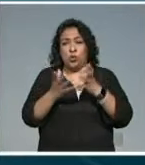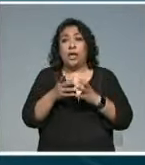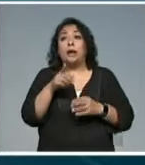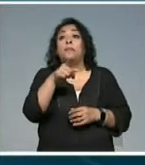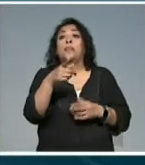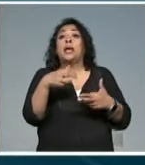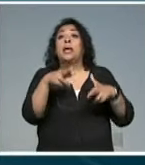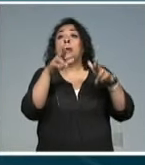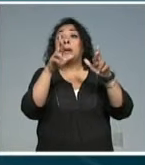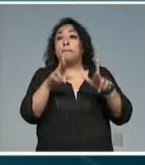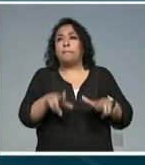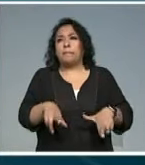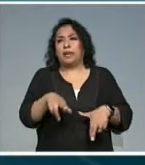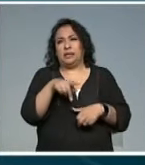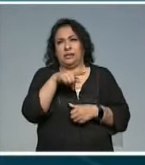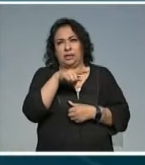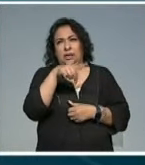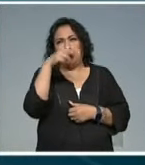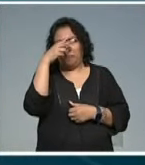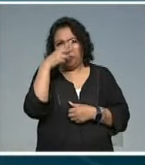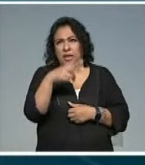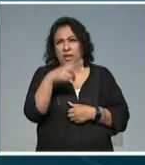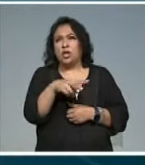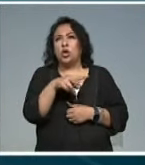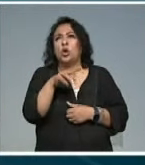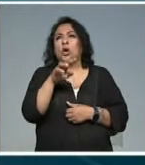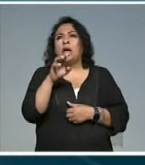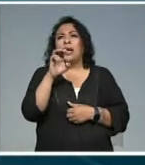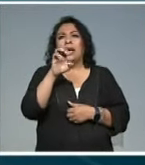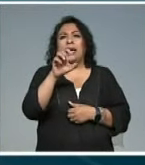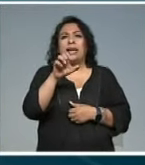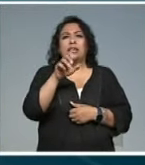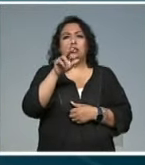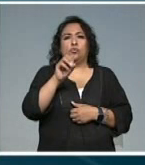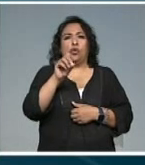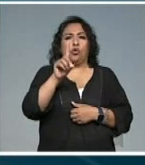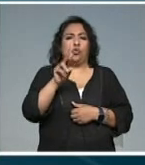Está representando a México en Expo Dubai